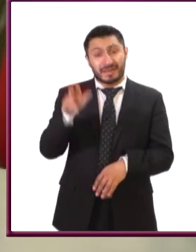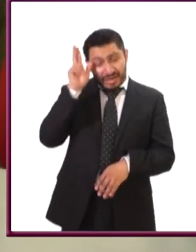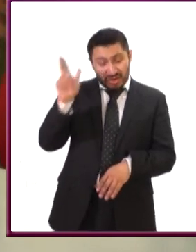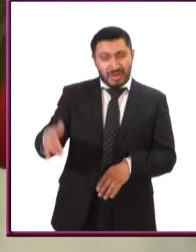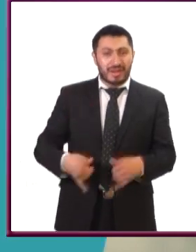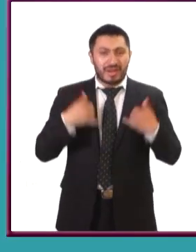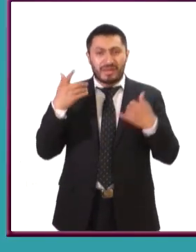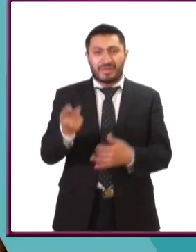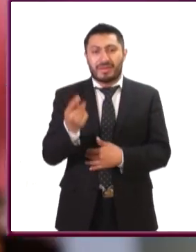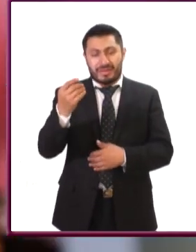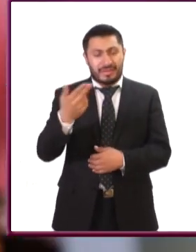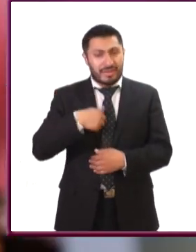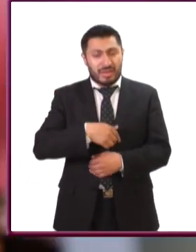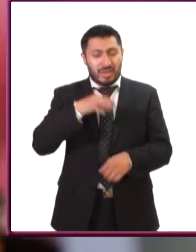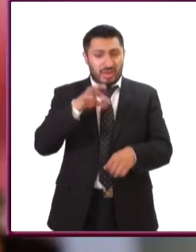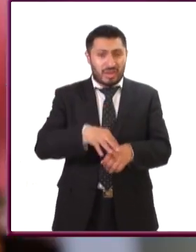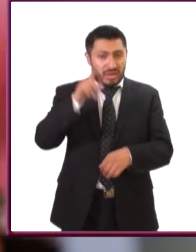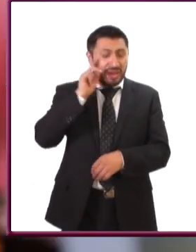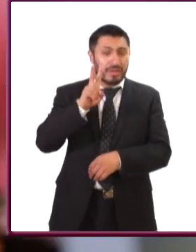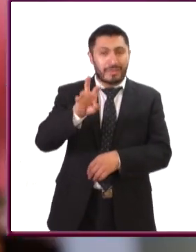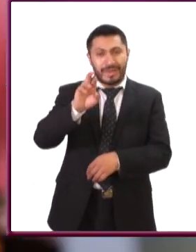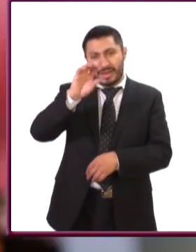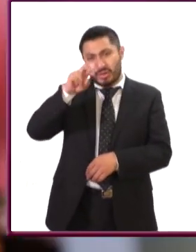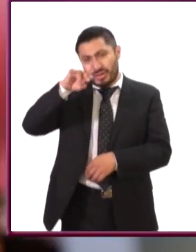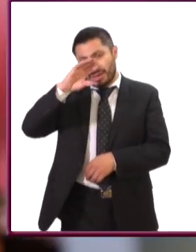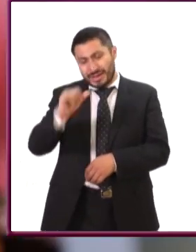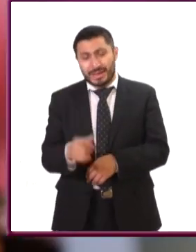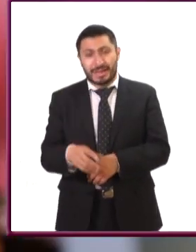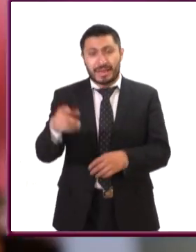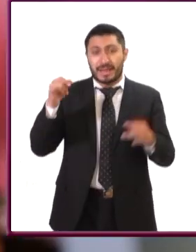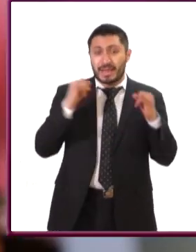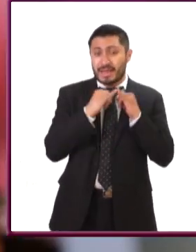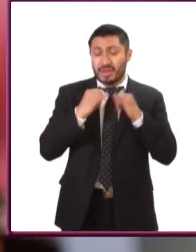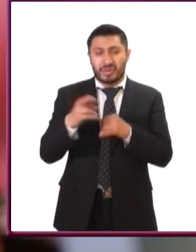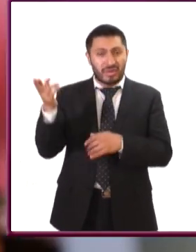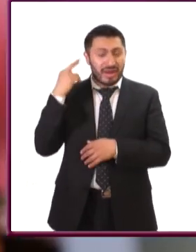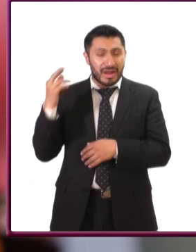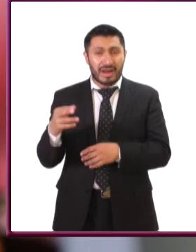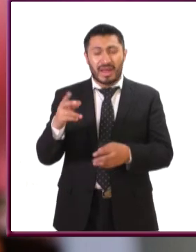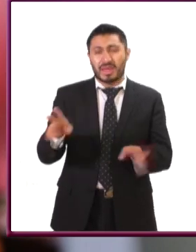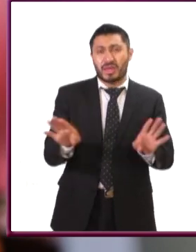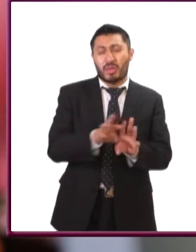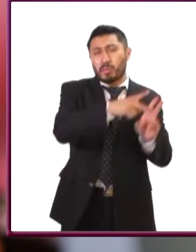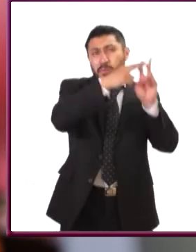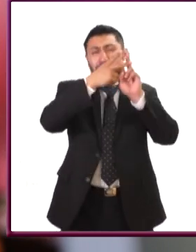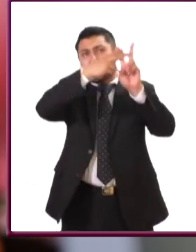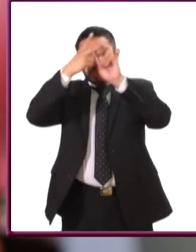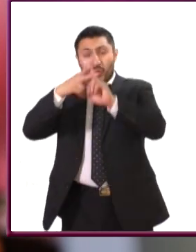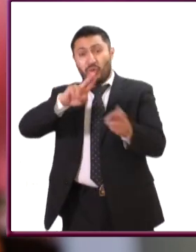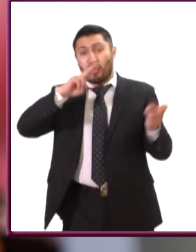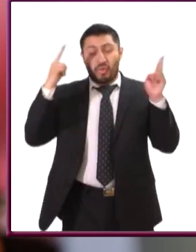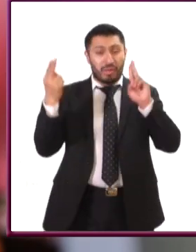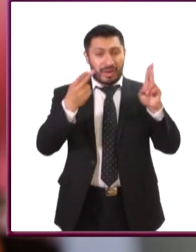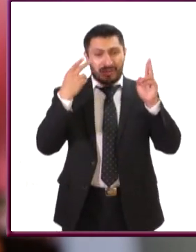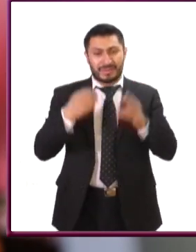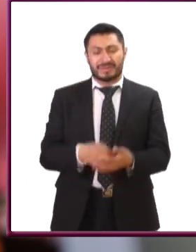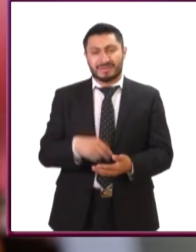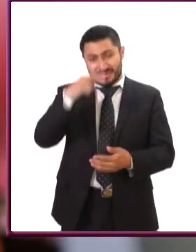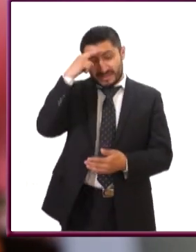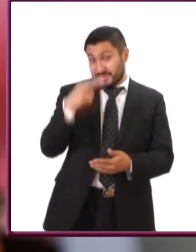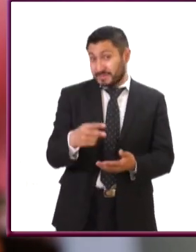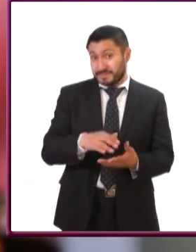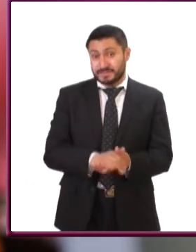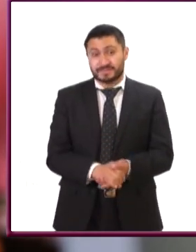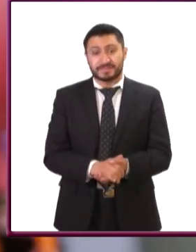Sí, vamos. Hola jóvenes en TV, estamos con la doctora Verónica Lora del Instituto de Radio, Astronomía y Astrofísica de la